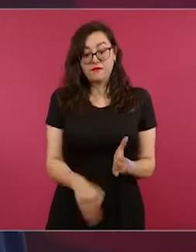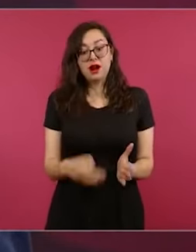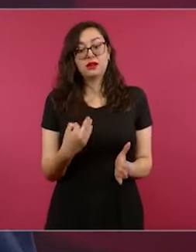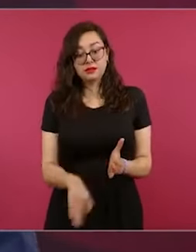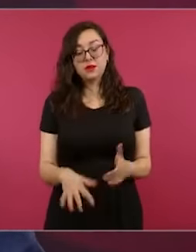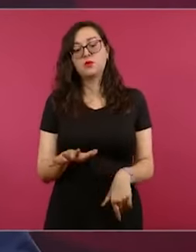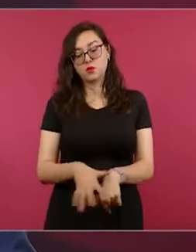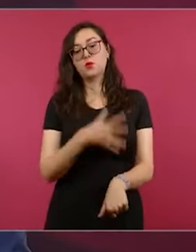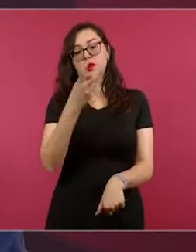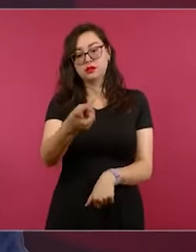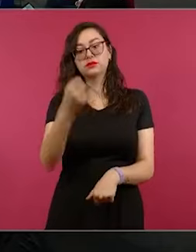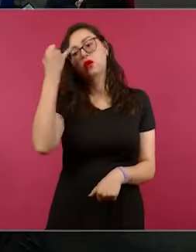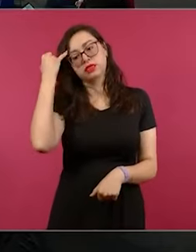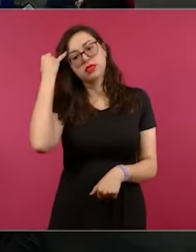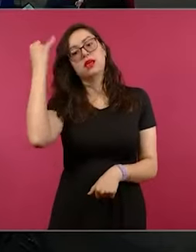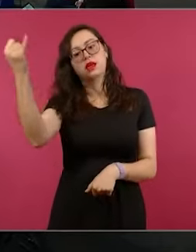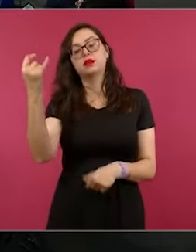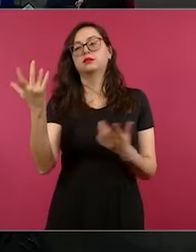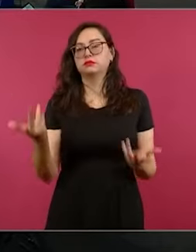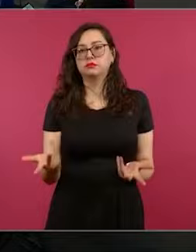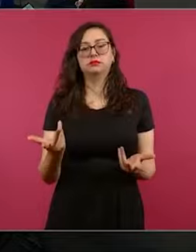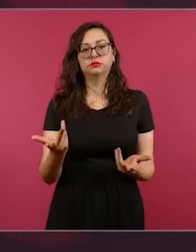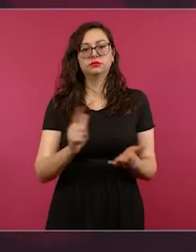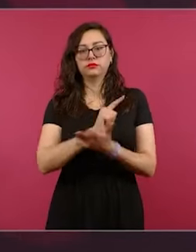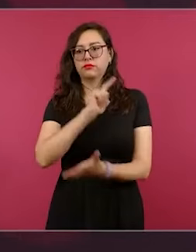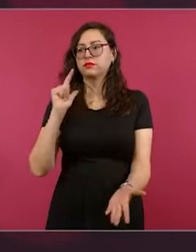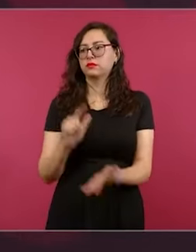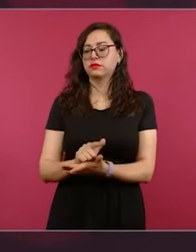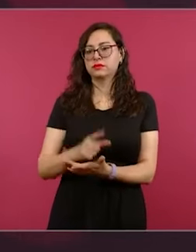Para eso es. Entonces vamos a ver qué